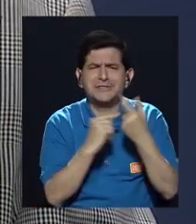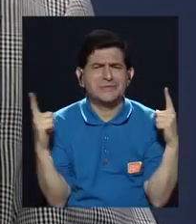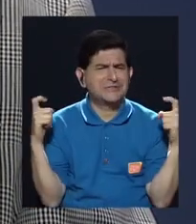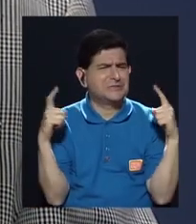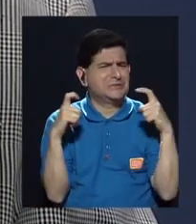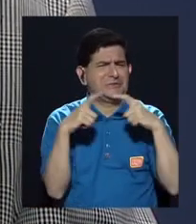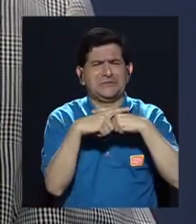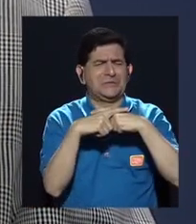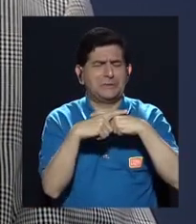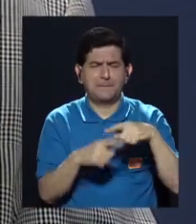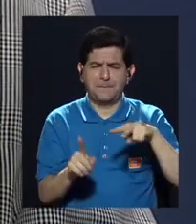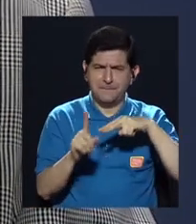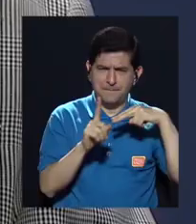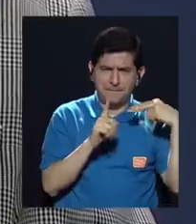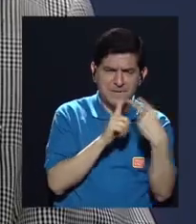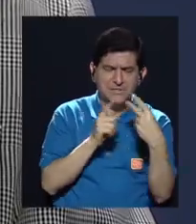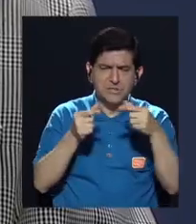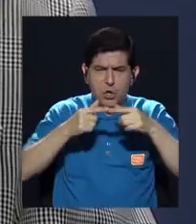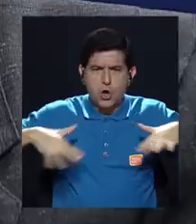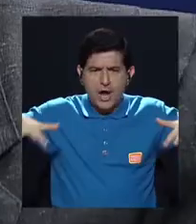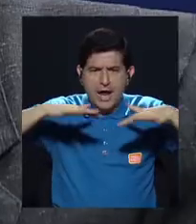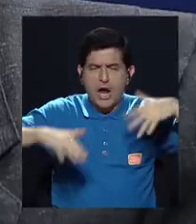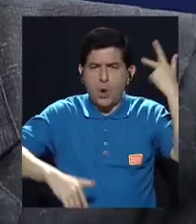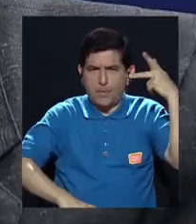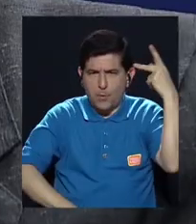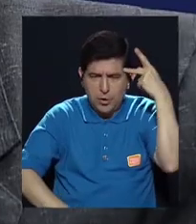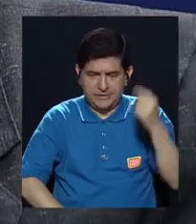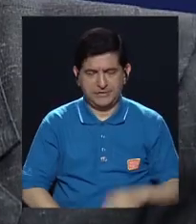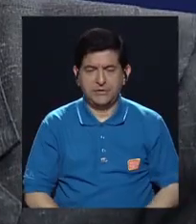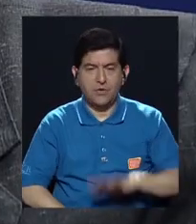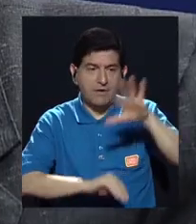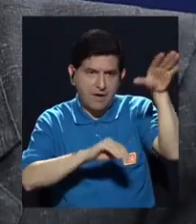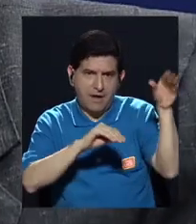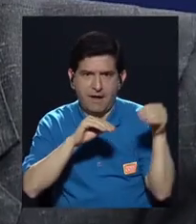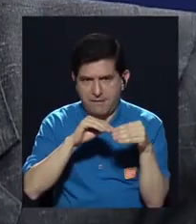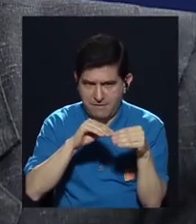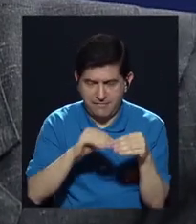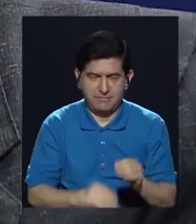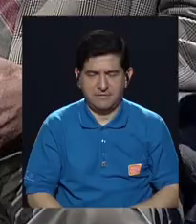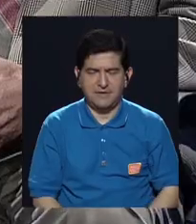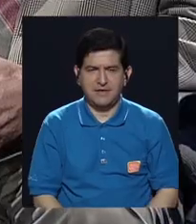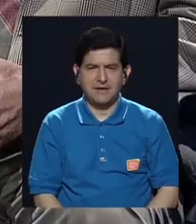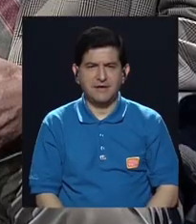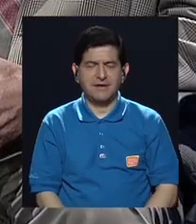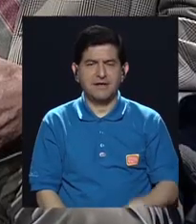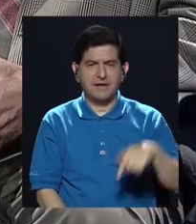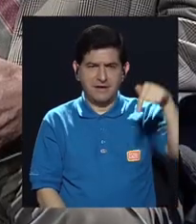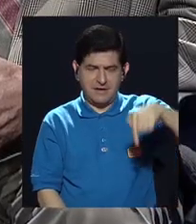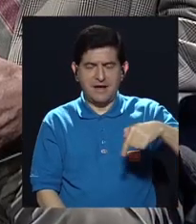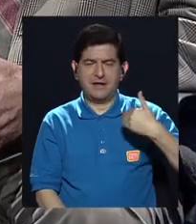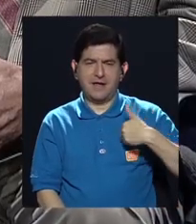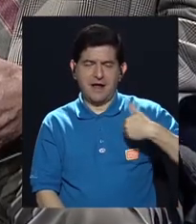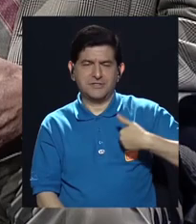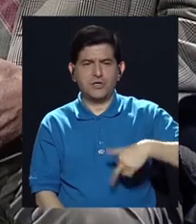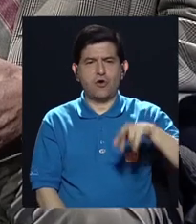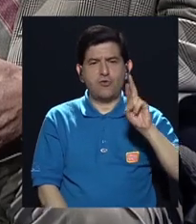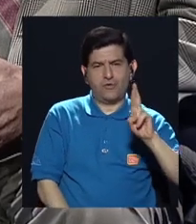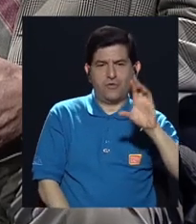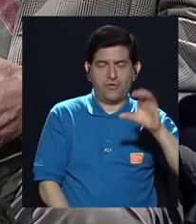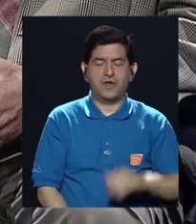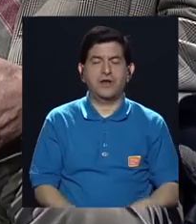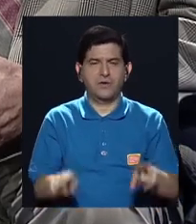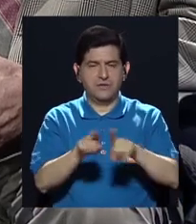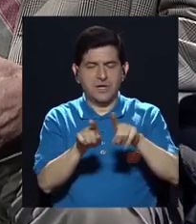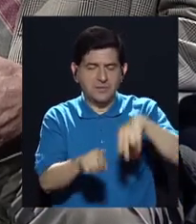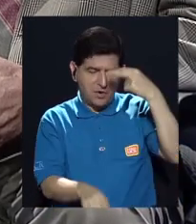situación compleja ya desde el punto de vista geopolítico. Hay que sumar a esto y que tengamos a don Rodrigo, es